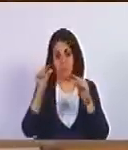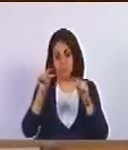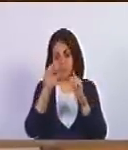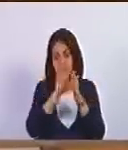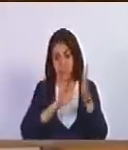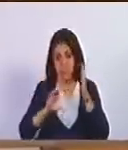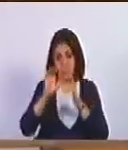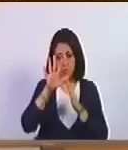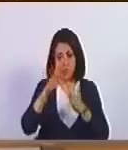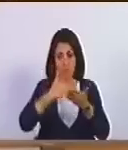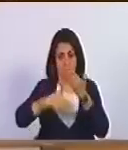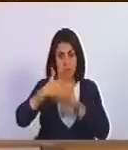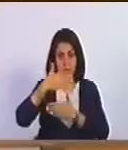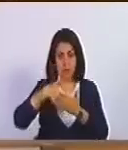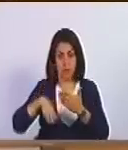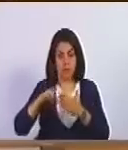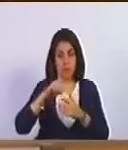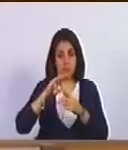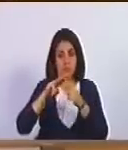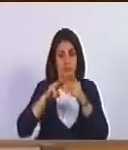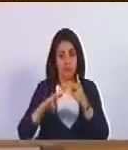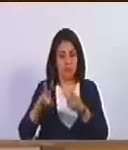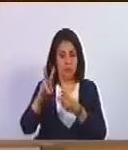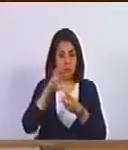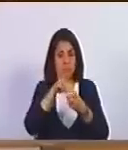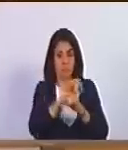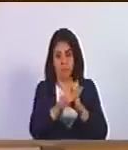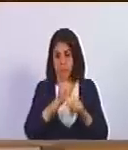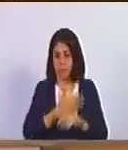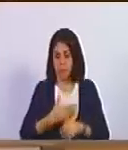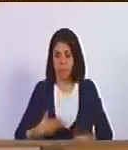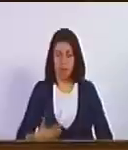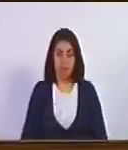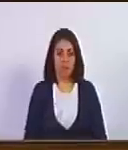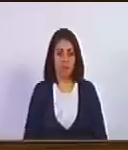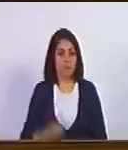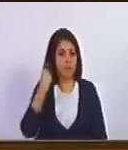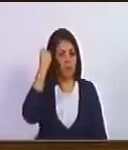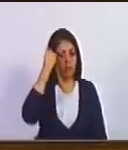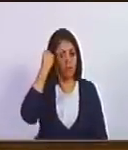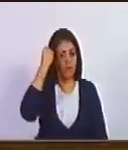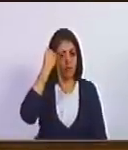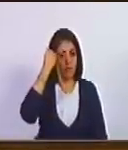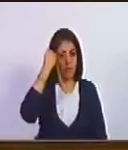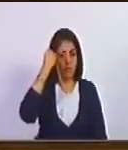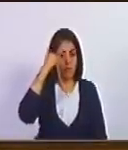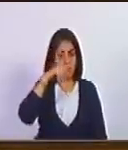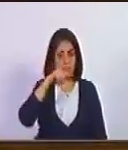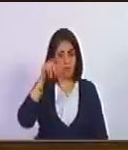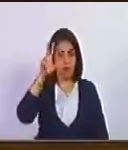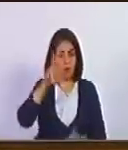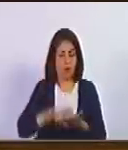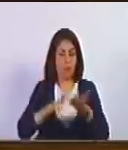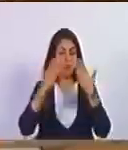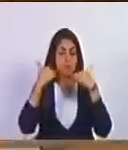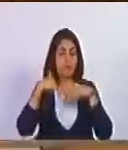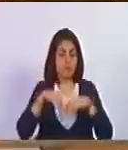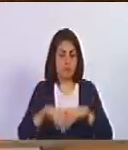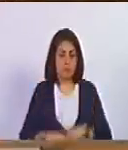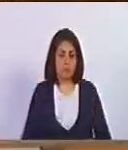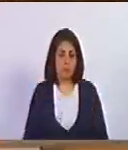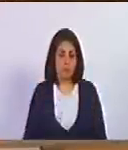5, armonización en materia de impuestos. Es todo, señor presidente. En consideración el acápite. Queda aprobado. Siguiente.